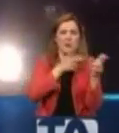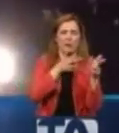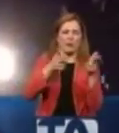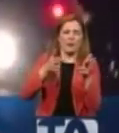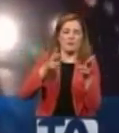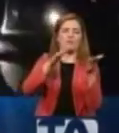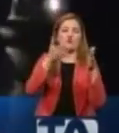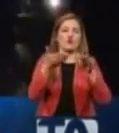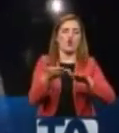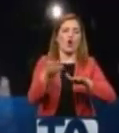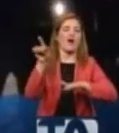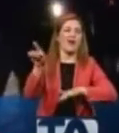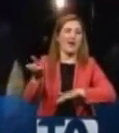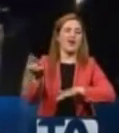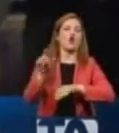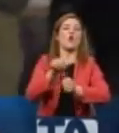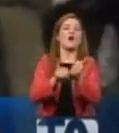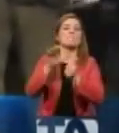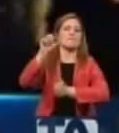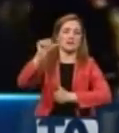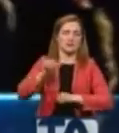Colombiana.